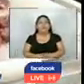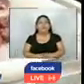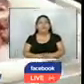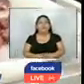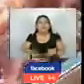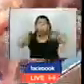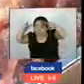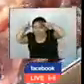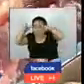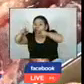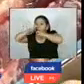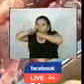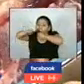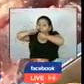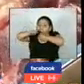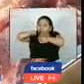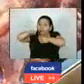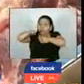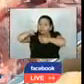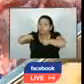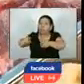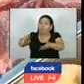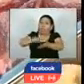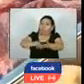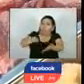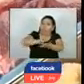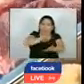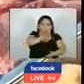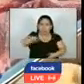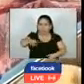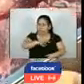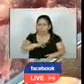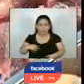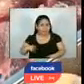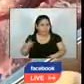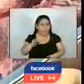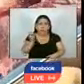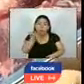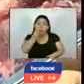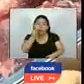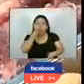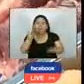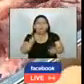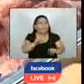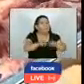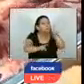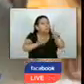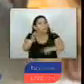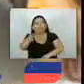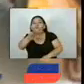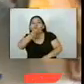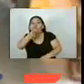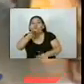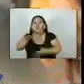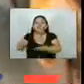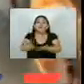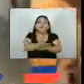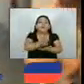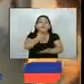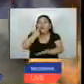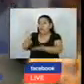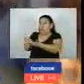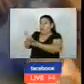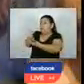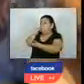La carne de res es un alimento que no es recurrente en la familia salvadoreña. De acuerdo a datos recopilados por una